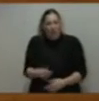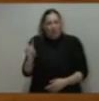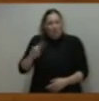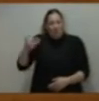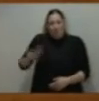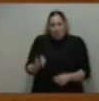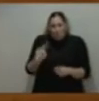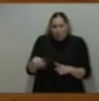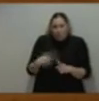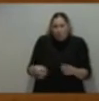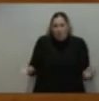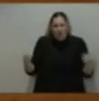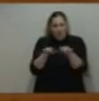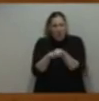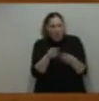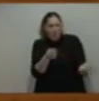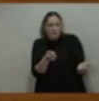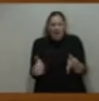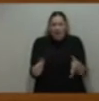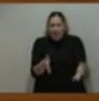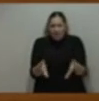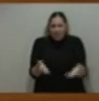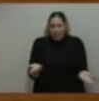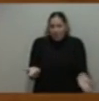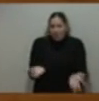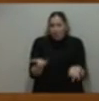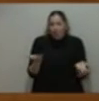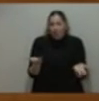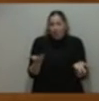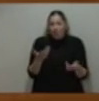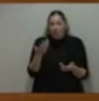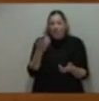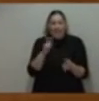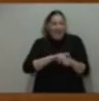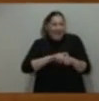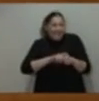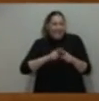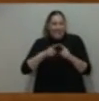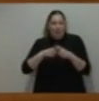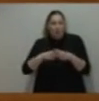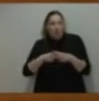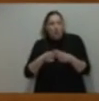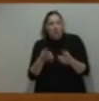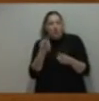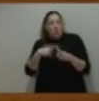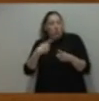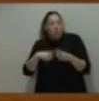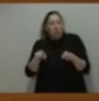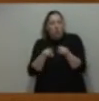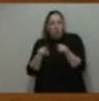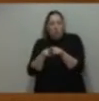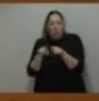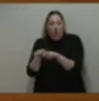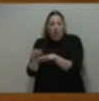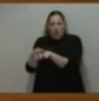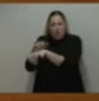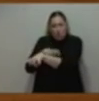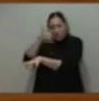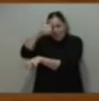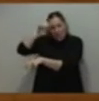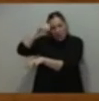son iguales o muy similares, que comparten características con otros productos iguales vendidos al público mayoritariamente